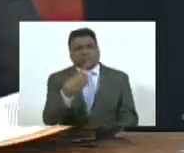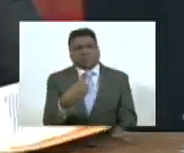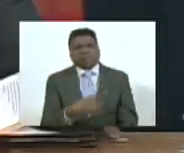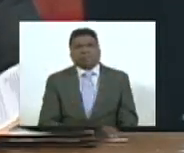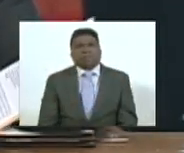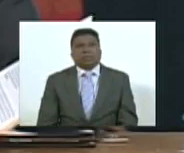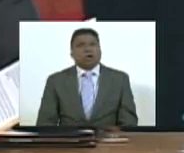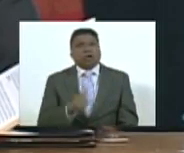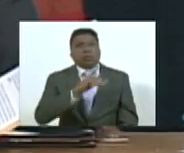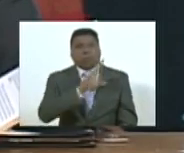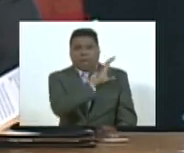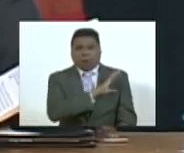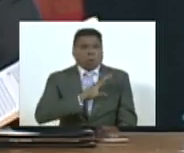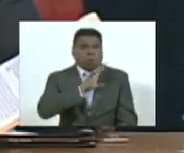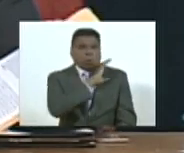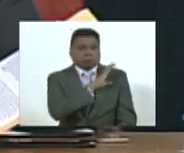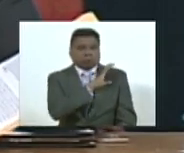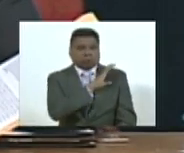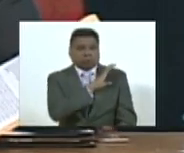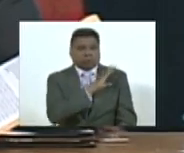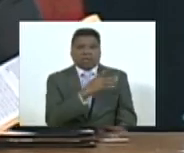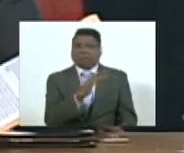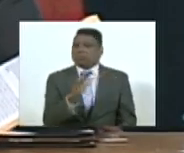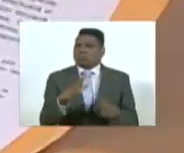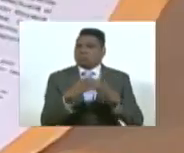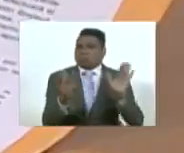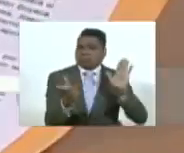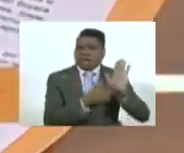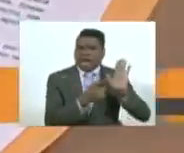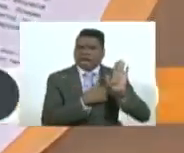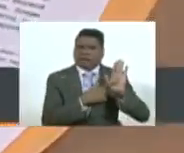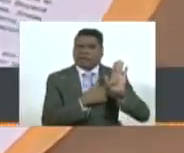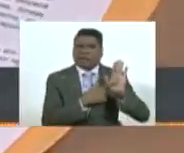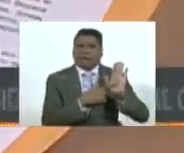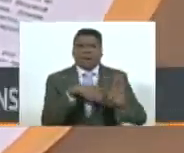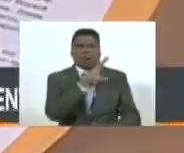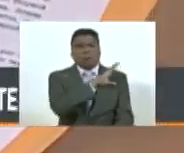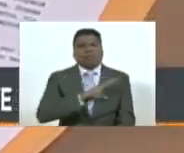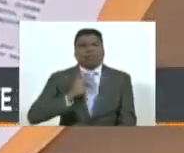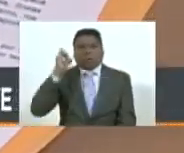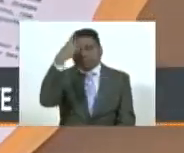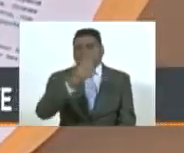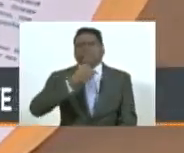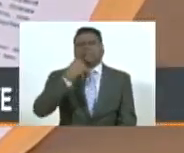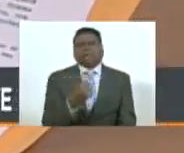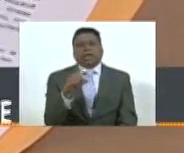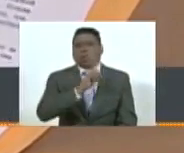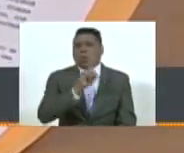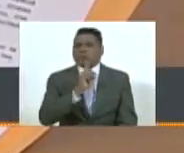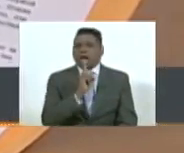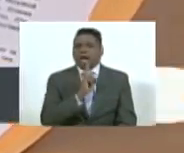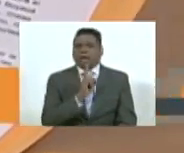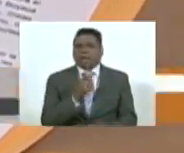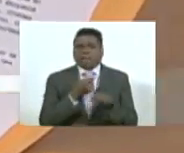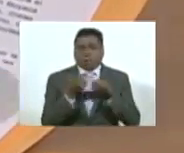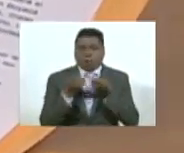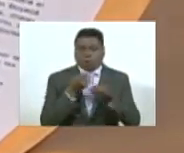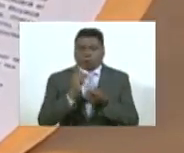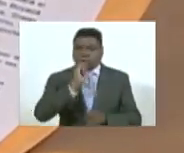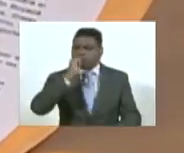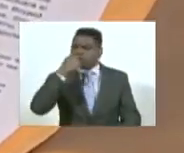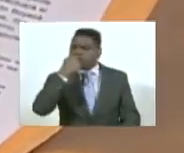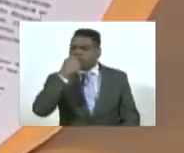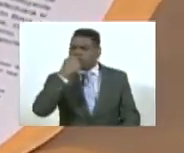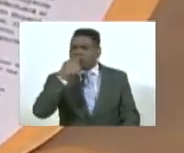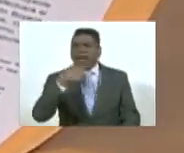la comisión que se pudo haber filtrado esa carta. Esta comisión ha manejado con mucha seriedad todos los documentos que hemos recibido. De